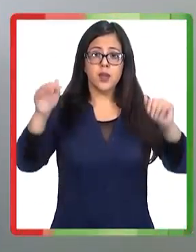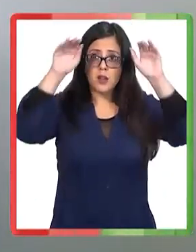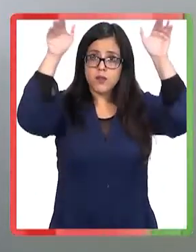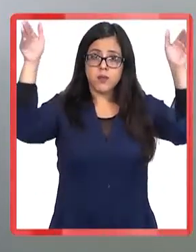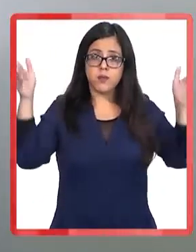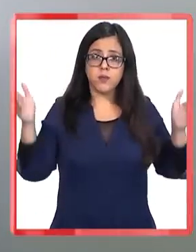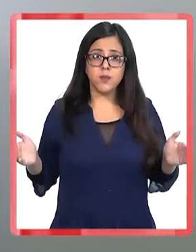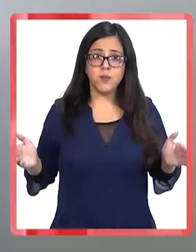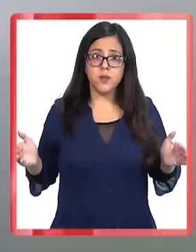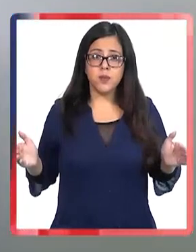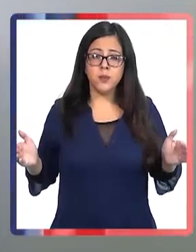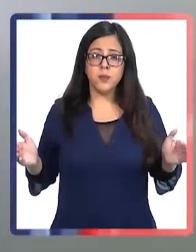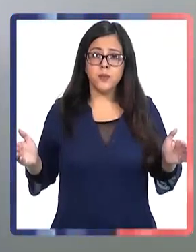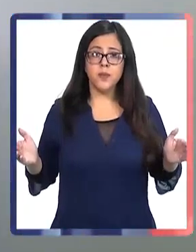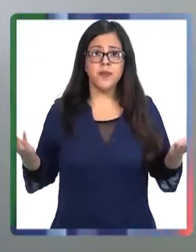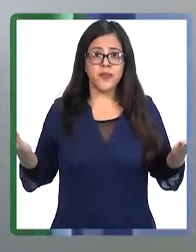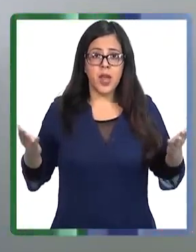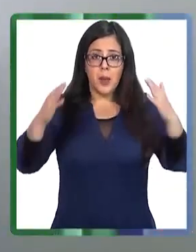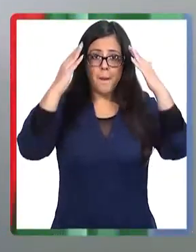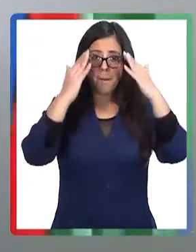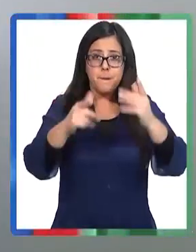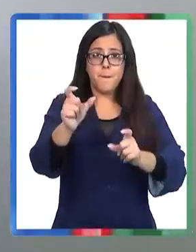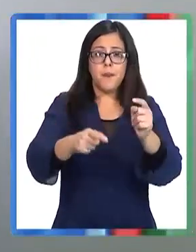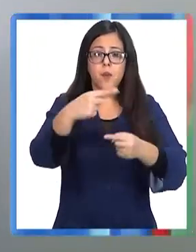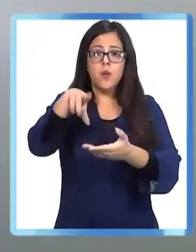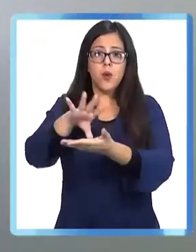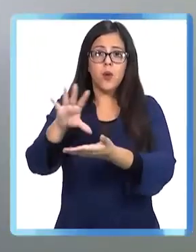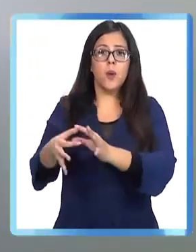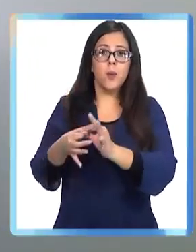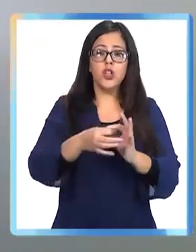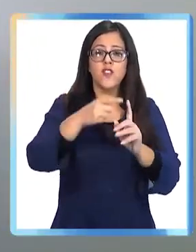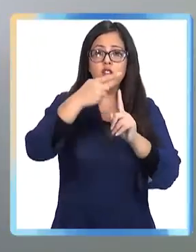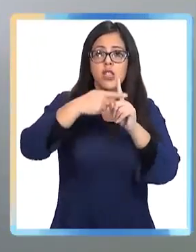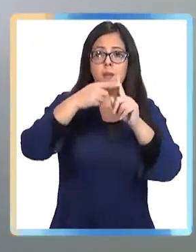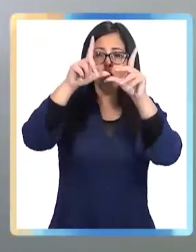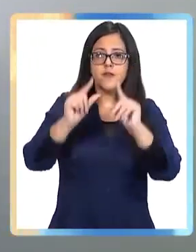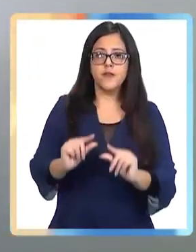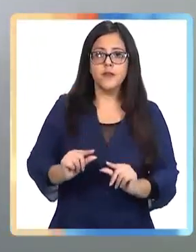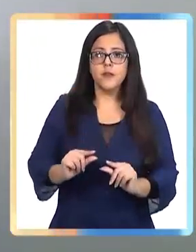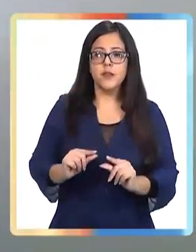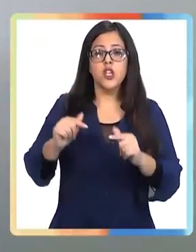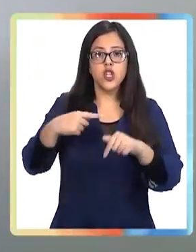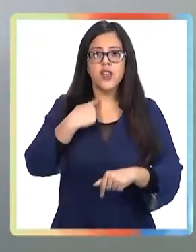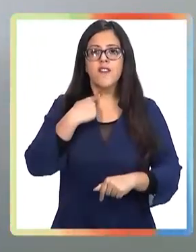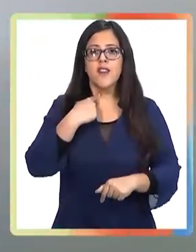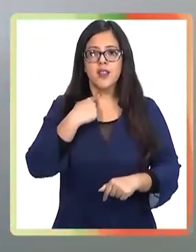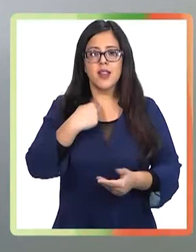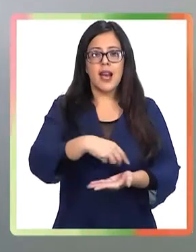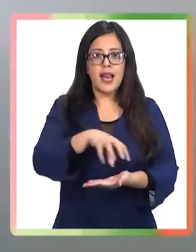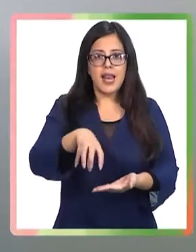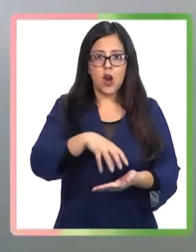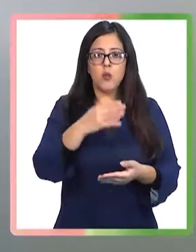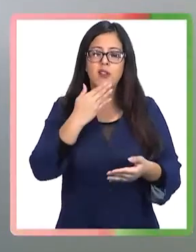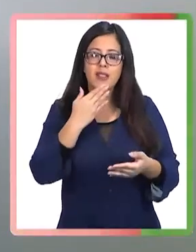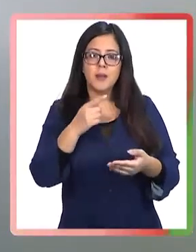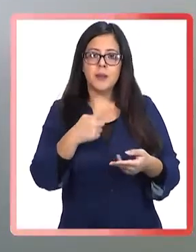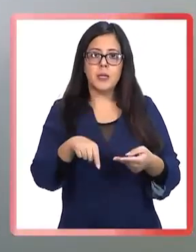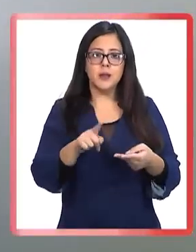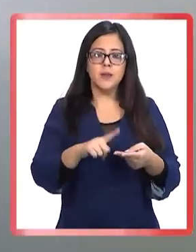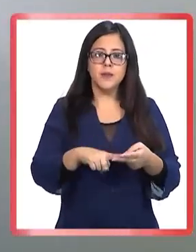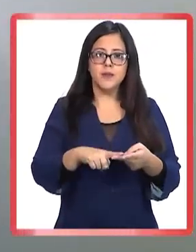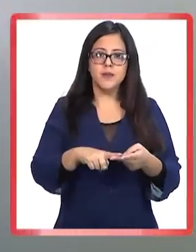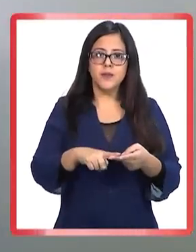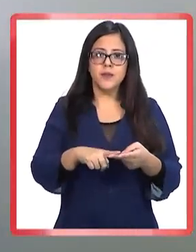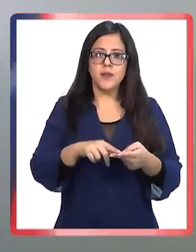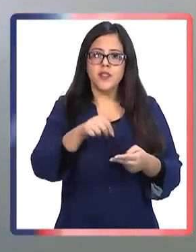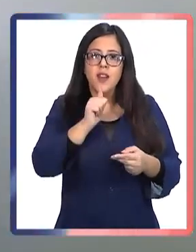contenedores que sean modulares para la atención de migrantes por las bajas temperaturas que hoy día afecta a Colchane, como también